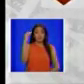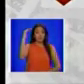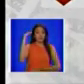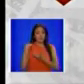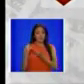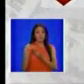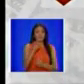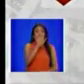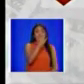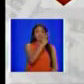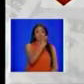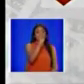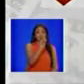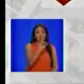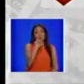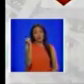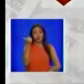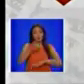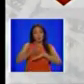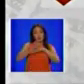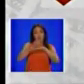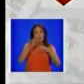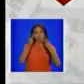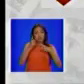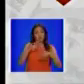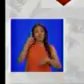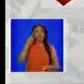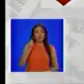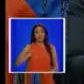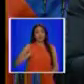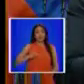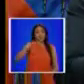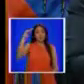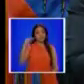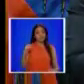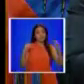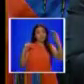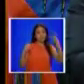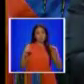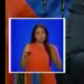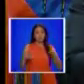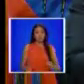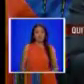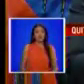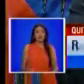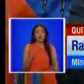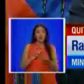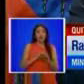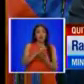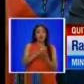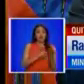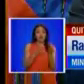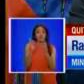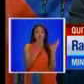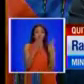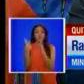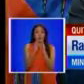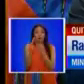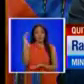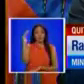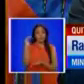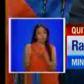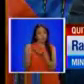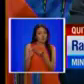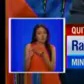del 5% los cargos conocidos como del alto jerárquico superior. Los contratos ocasionales se reducirán en